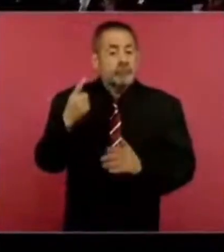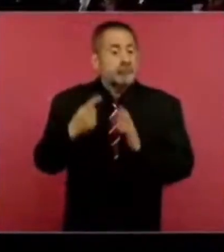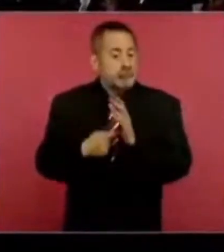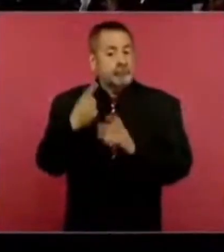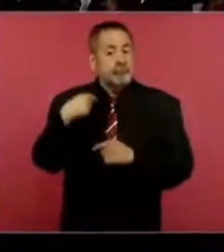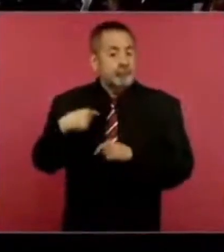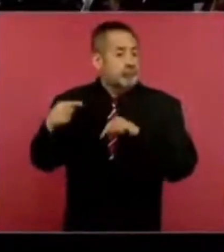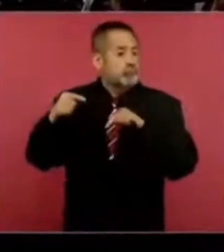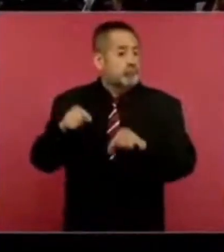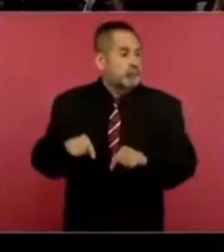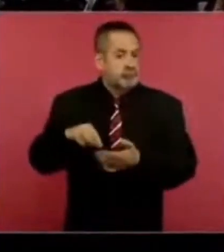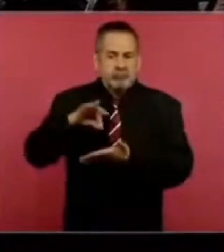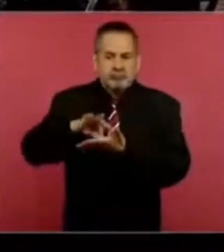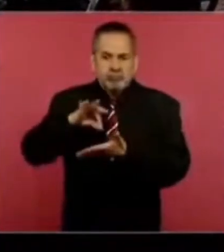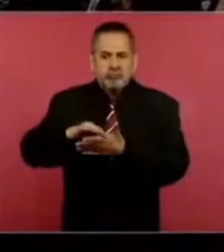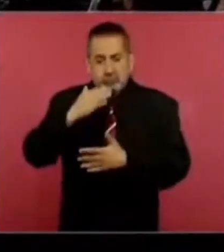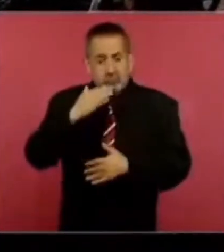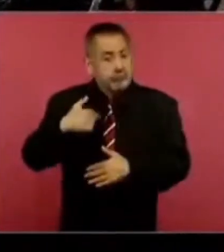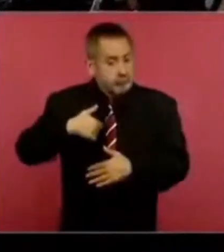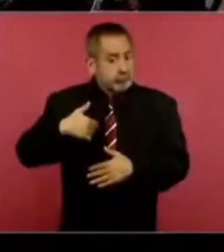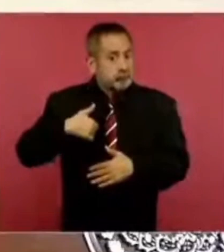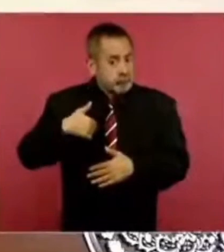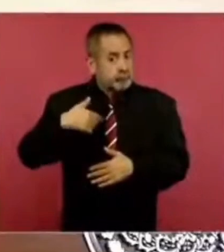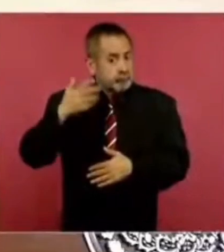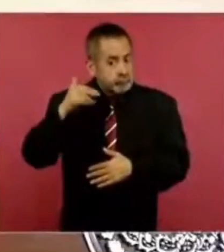estábamos muy bien posicionados en la ciudad